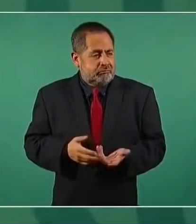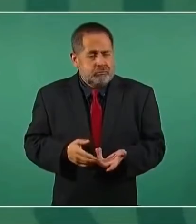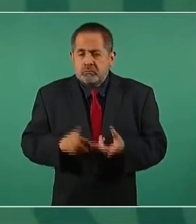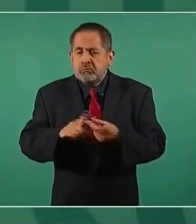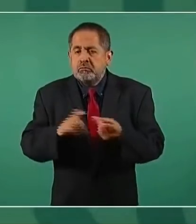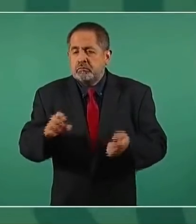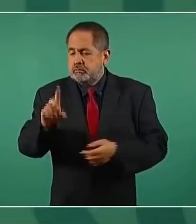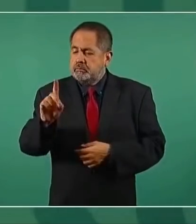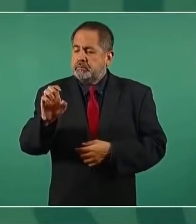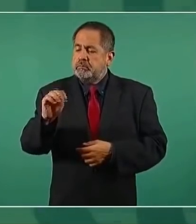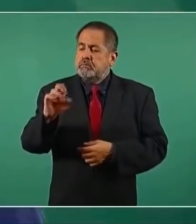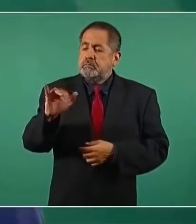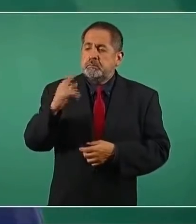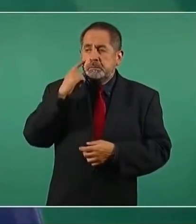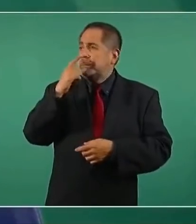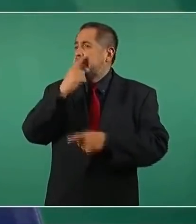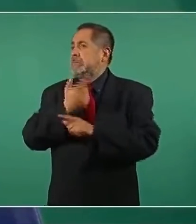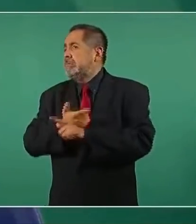democracia?